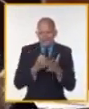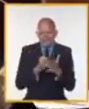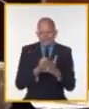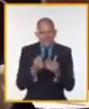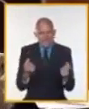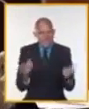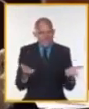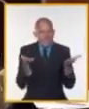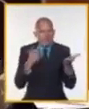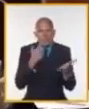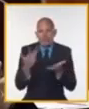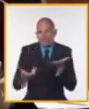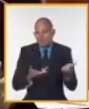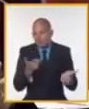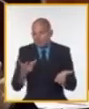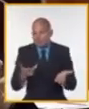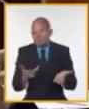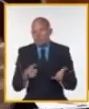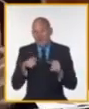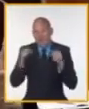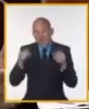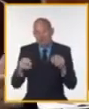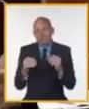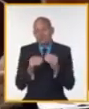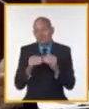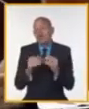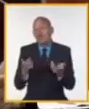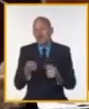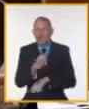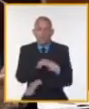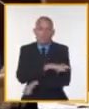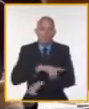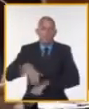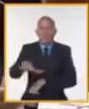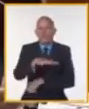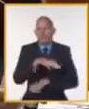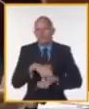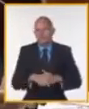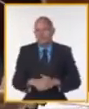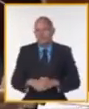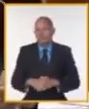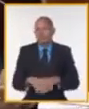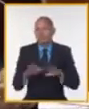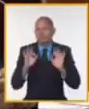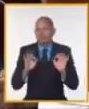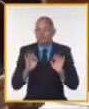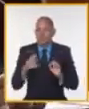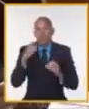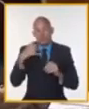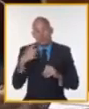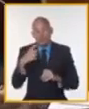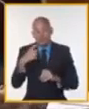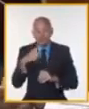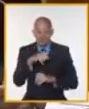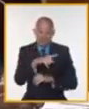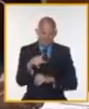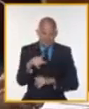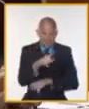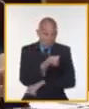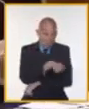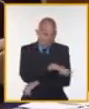ver con lo que pasa diariamente en la sociedad cubana. Y eso también es importante que también la población lo sepa, que no es solamente